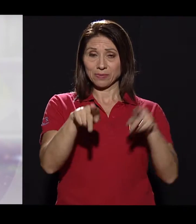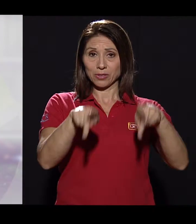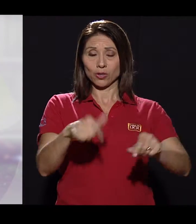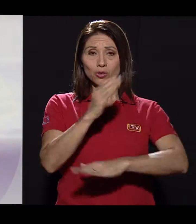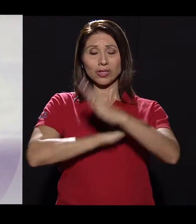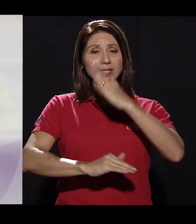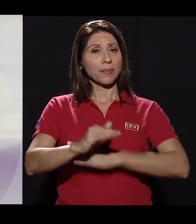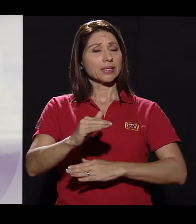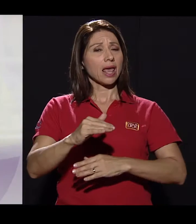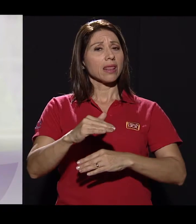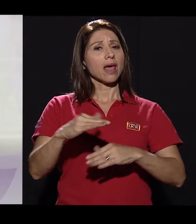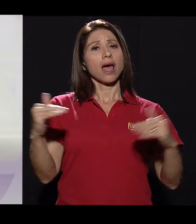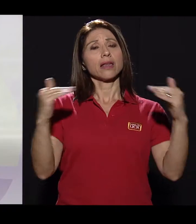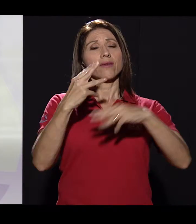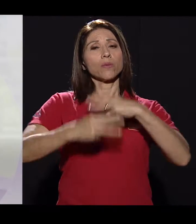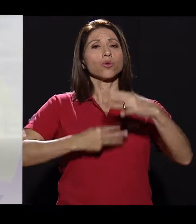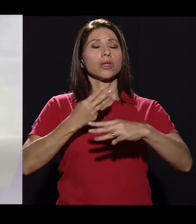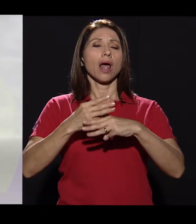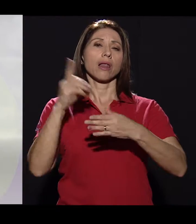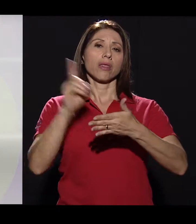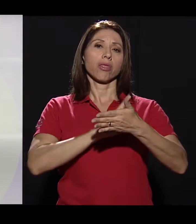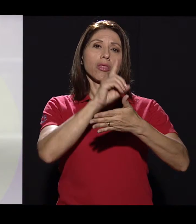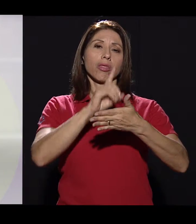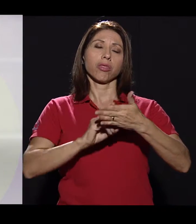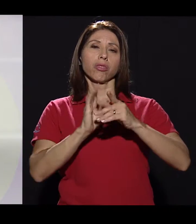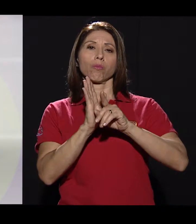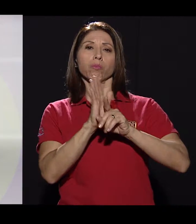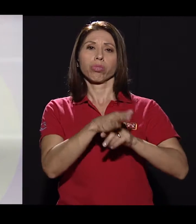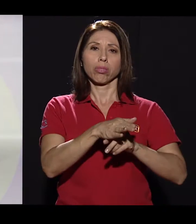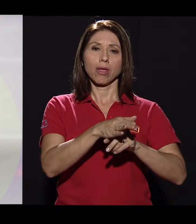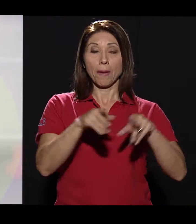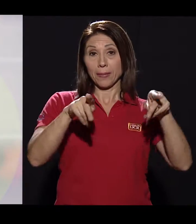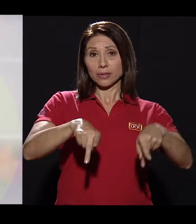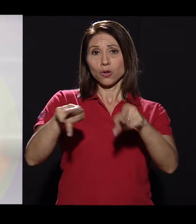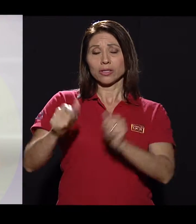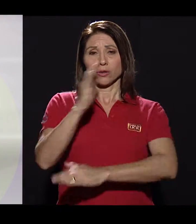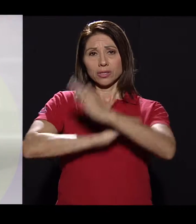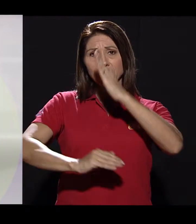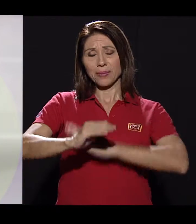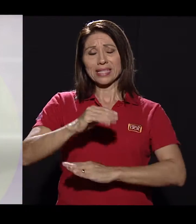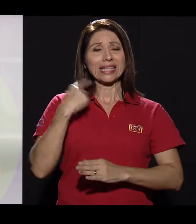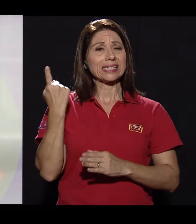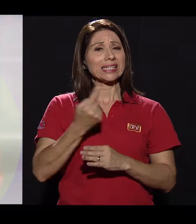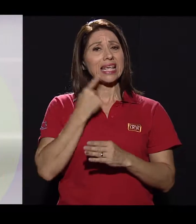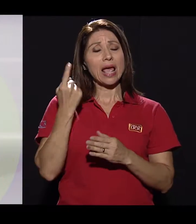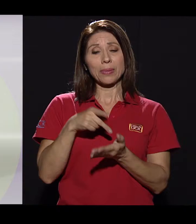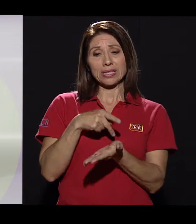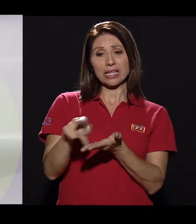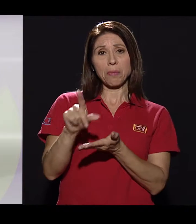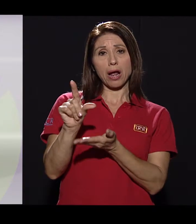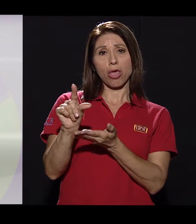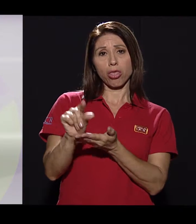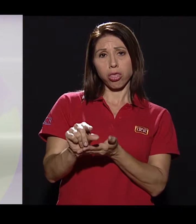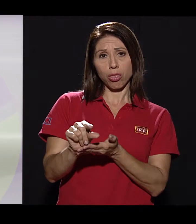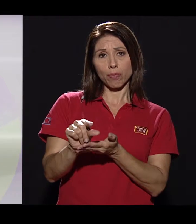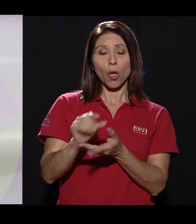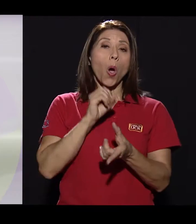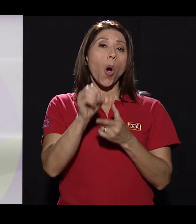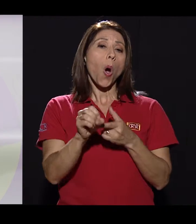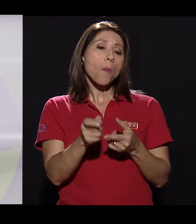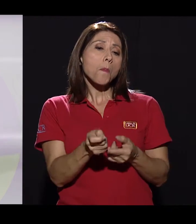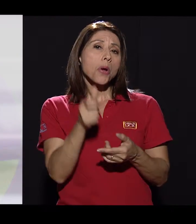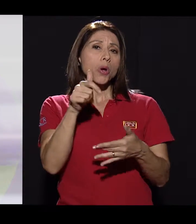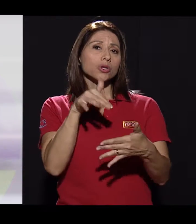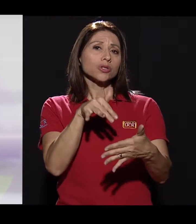una de las poblaciones más discriminadas a nivel mundial. Las personas con discapacidad suelen recibir los peores salarios, contar con